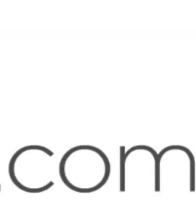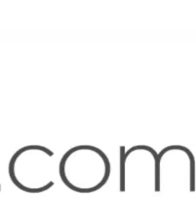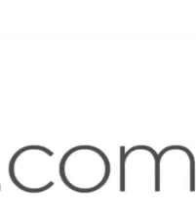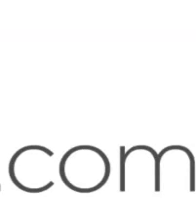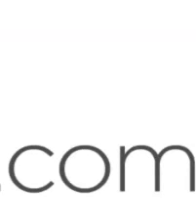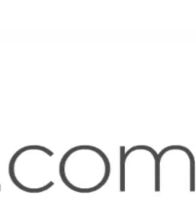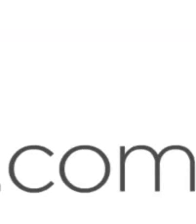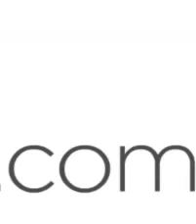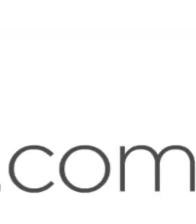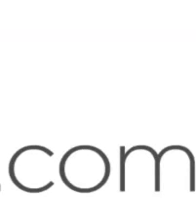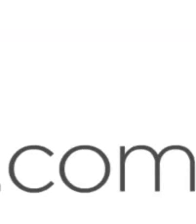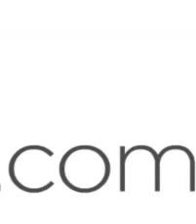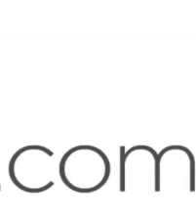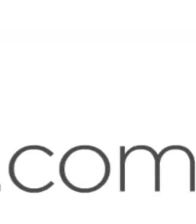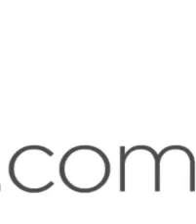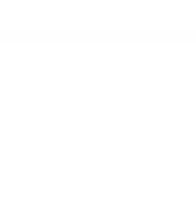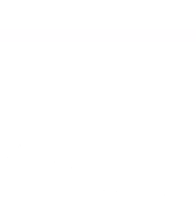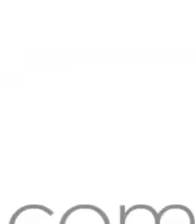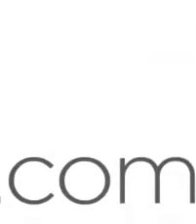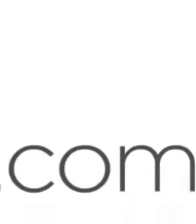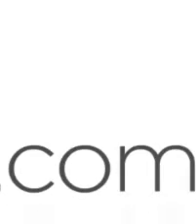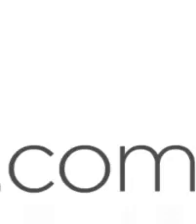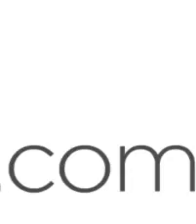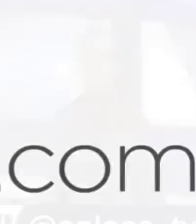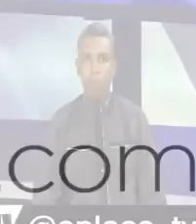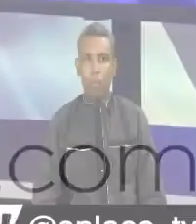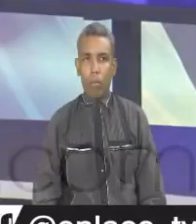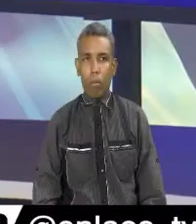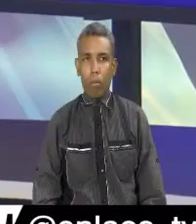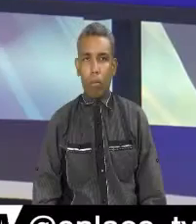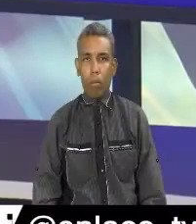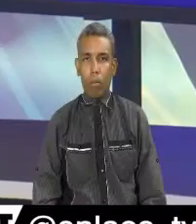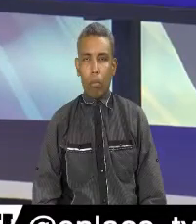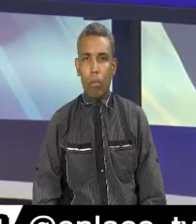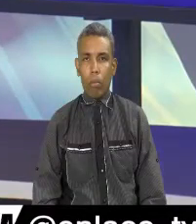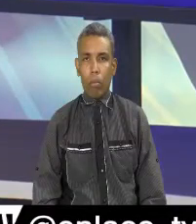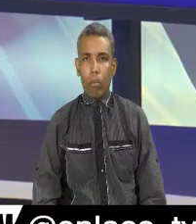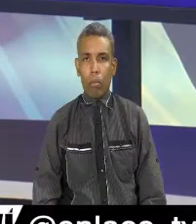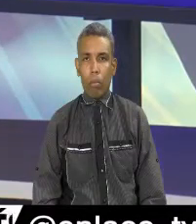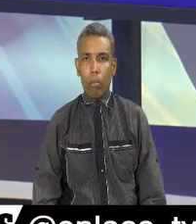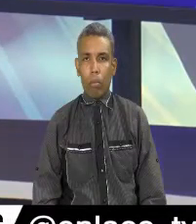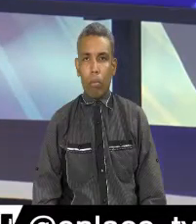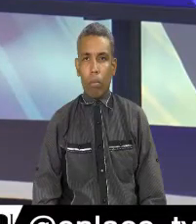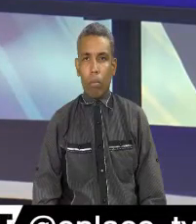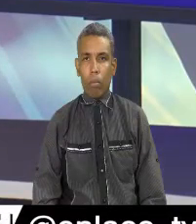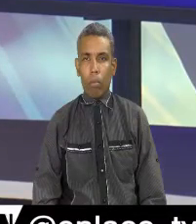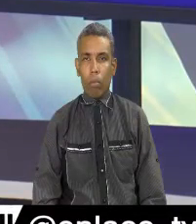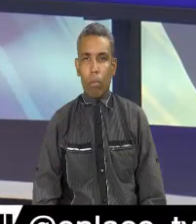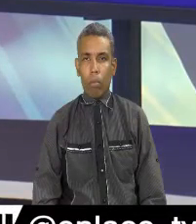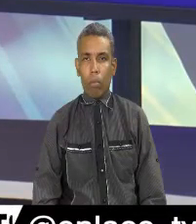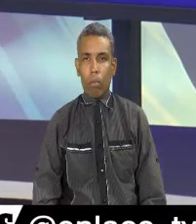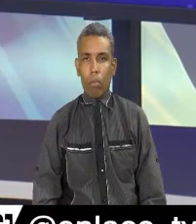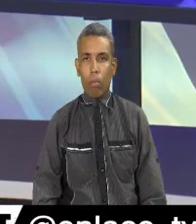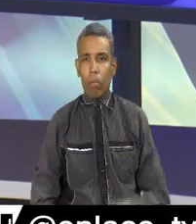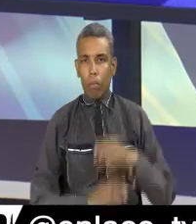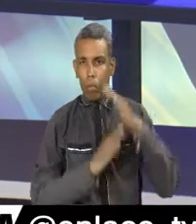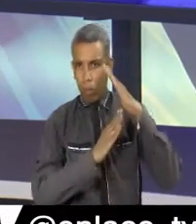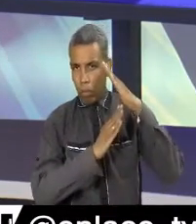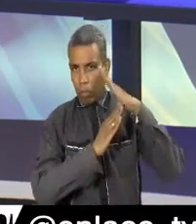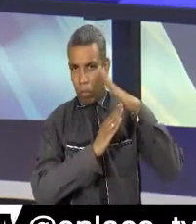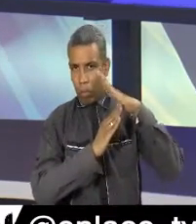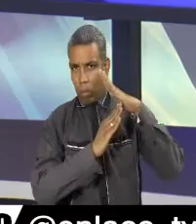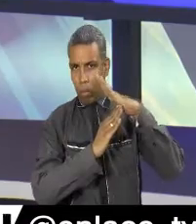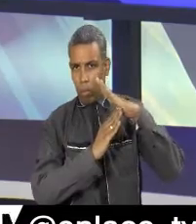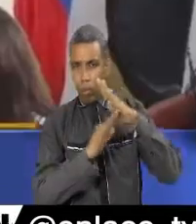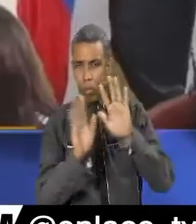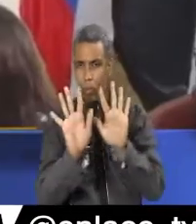teléfono 601-0547. Hacemos una pausa aquí en Enlace Noticias.